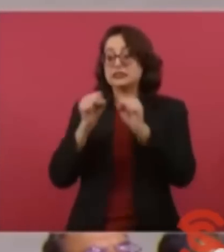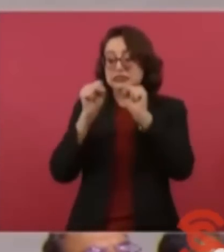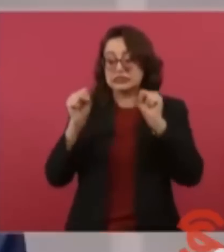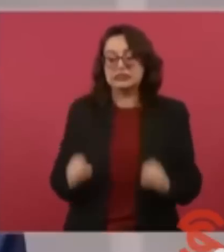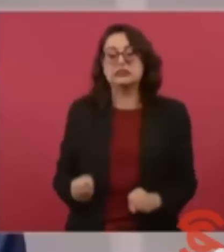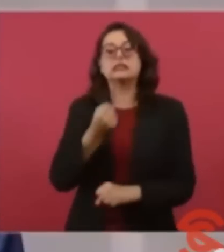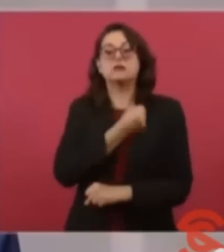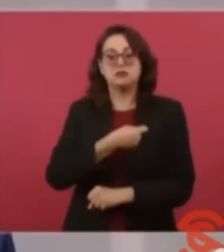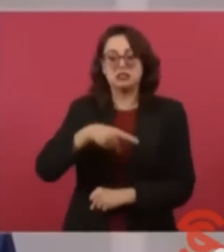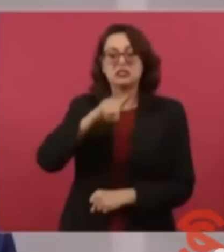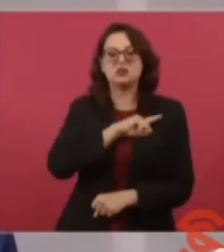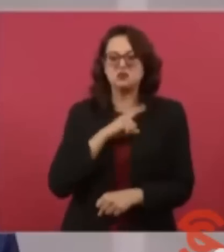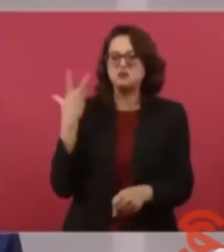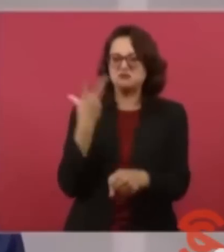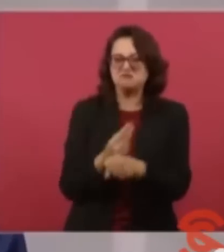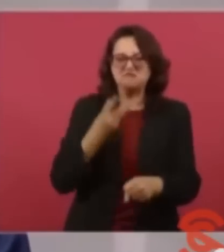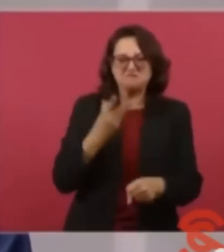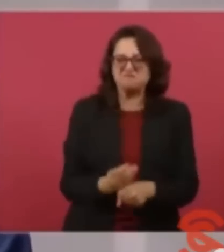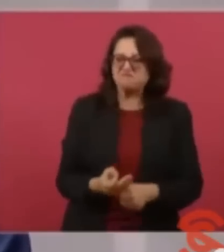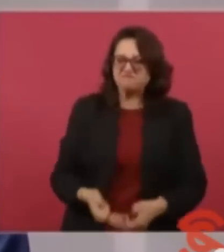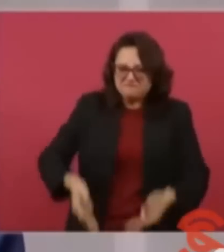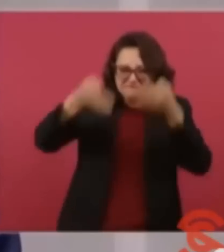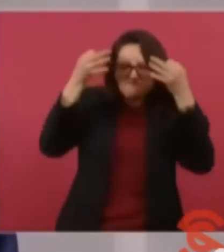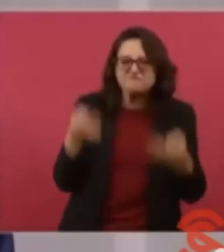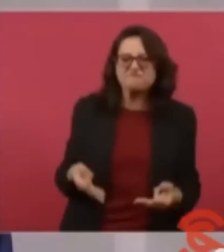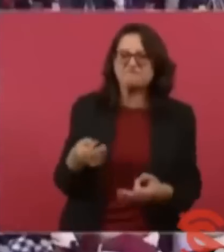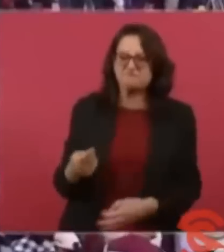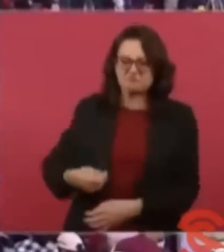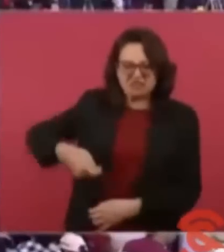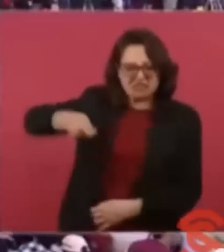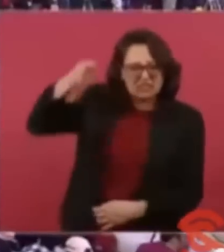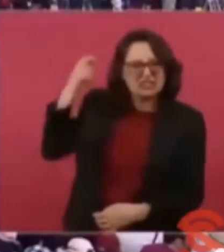me canso ganso.